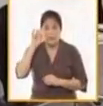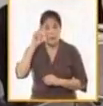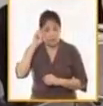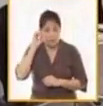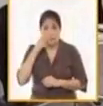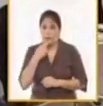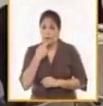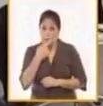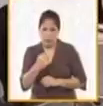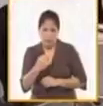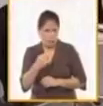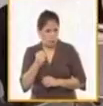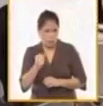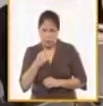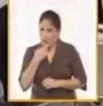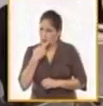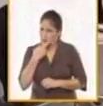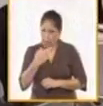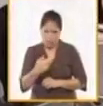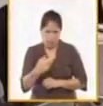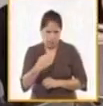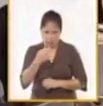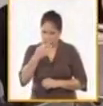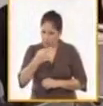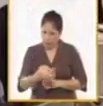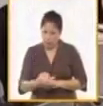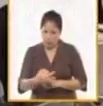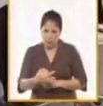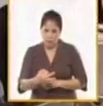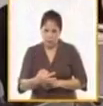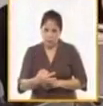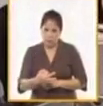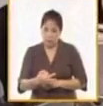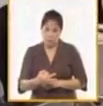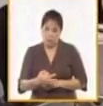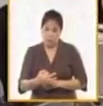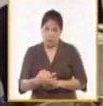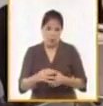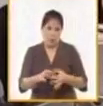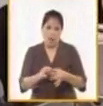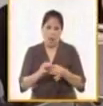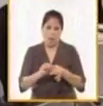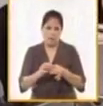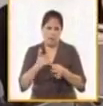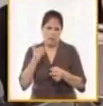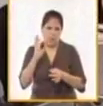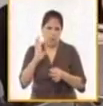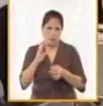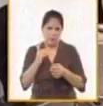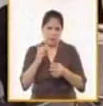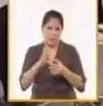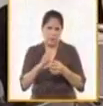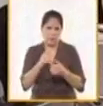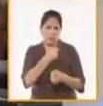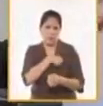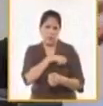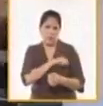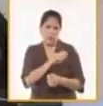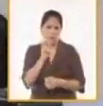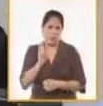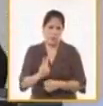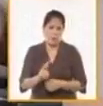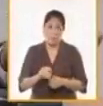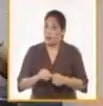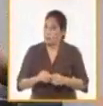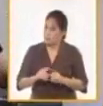responderle contundentemente en varias ocasiones porque llegó a extremos realmente muy irrespetuosos con el pueblo venezolano. No, sencillamente